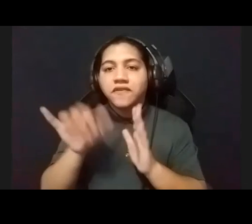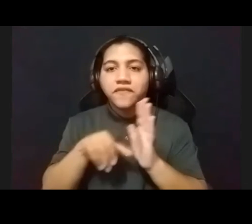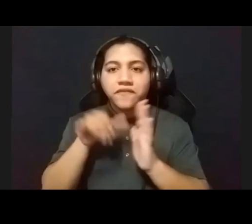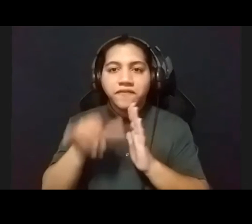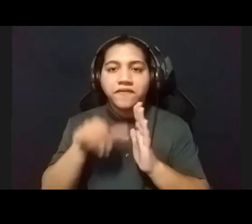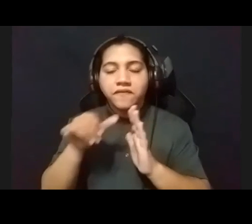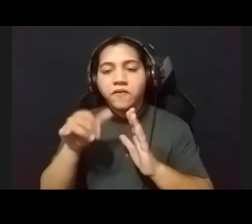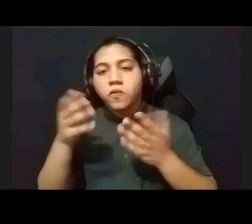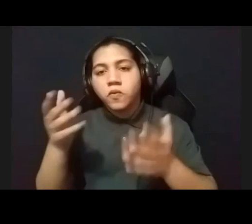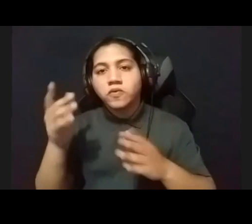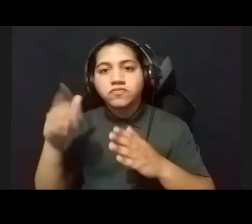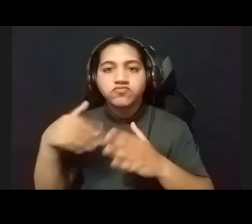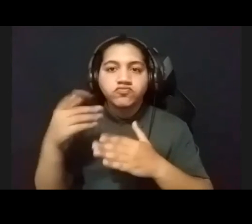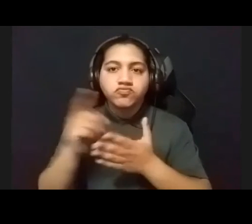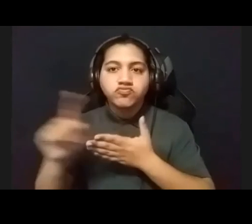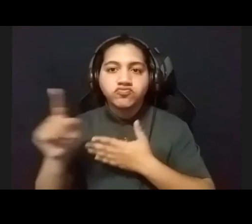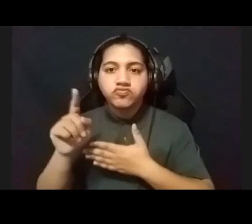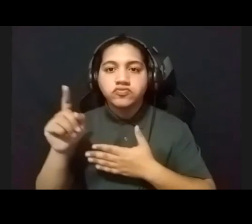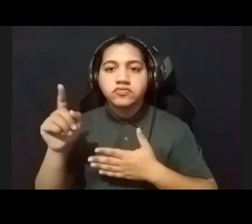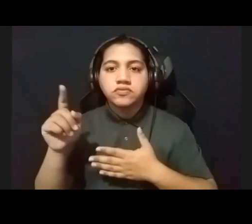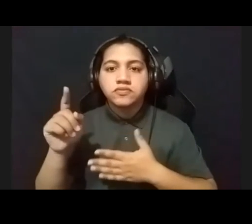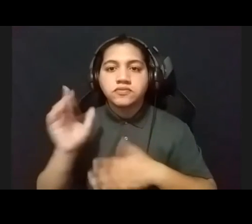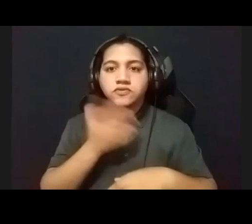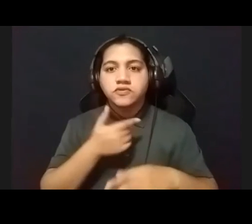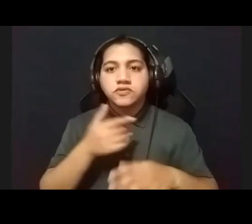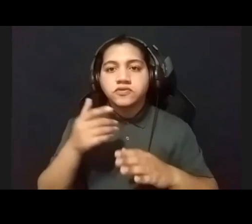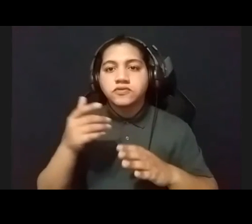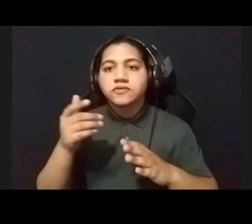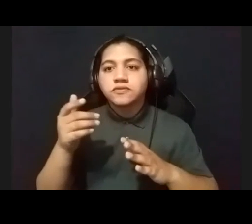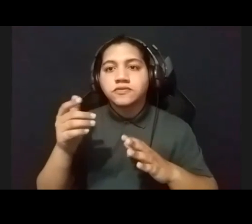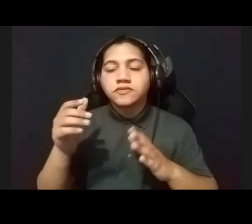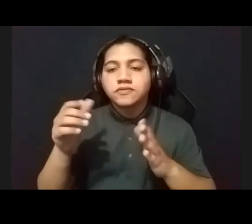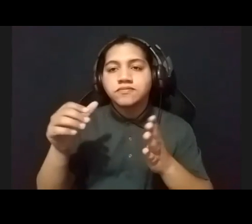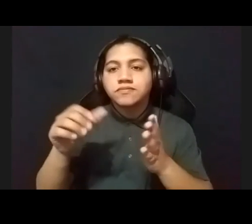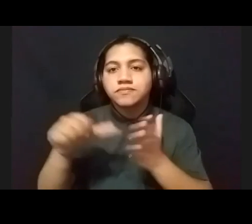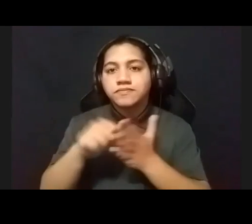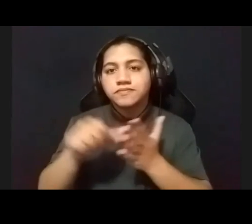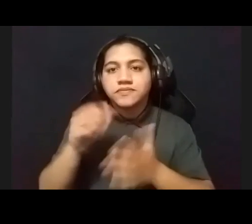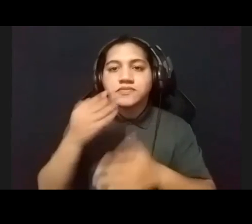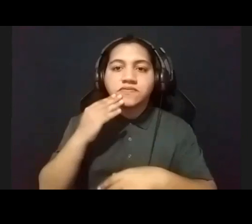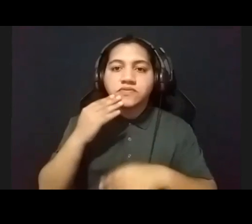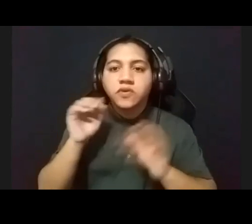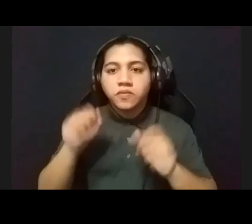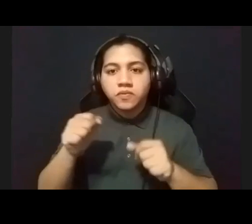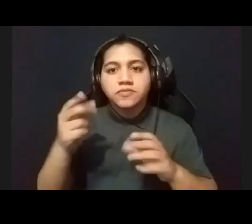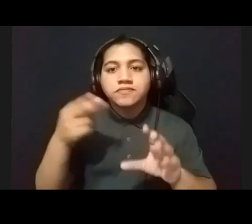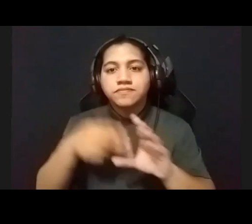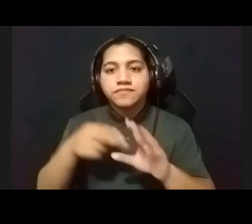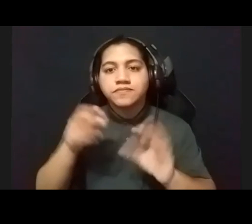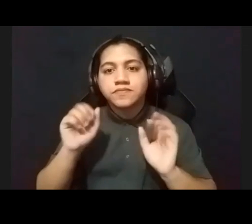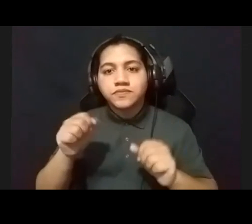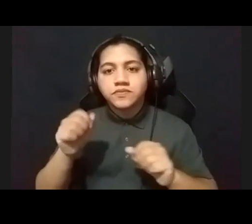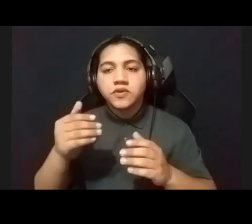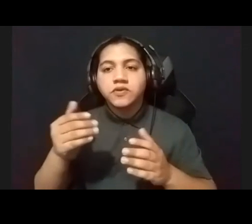ya la próxima semana en nuestro canal de YouTube. Pueden participar de la misma, pueden verla